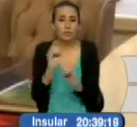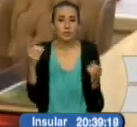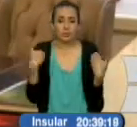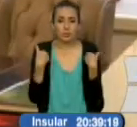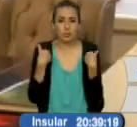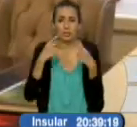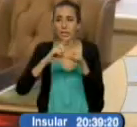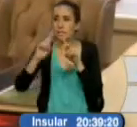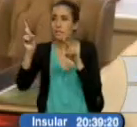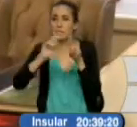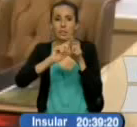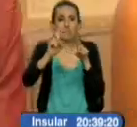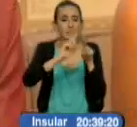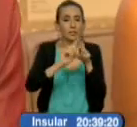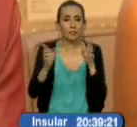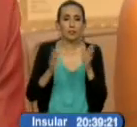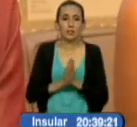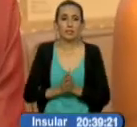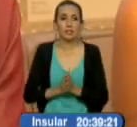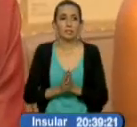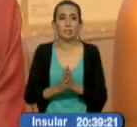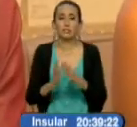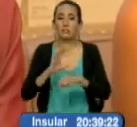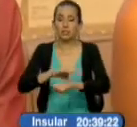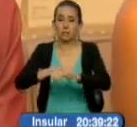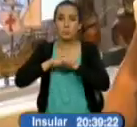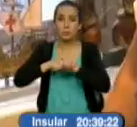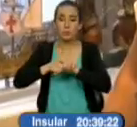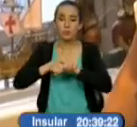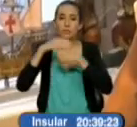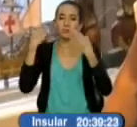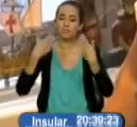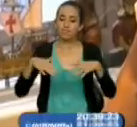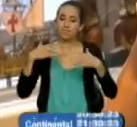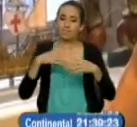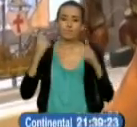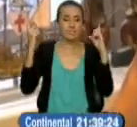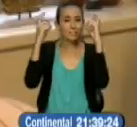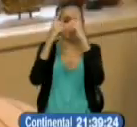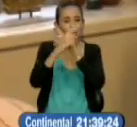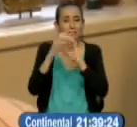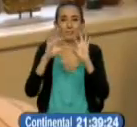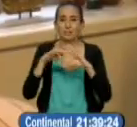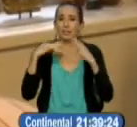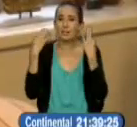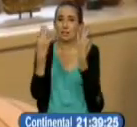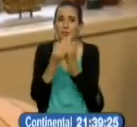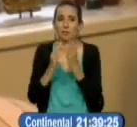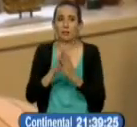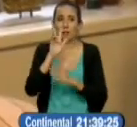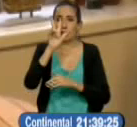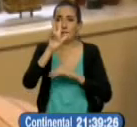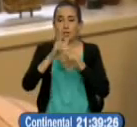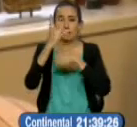a los diferentes sitios que necesito. La detención de Johnny fue un duro golpe para su familia. Con tres hijos,